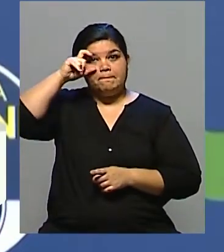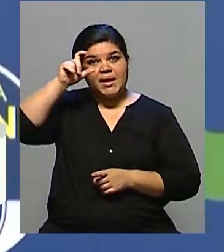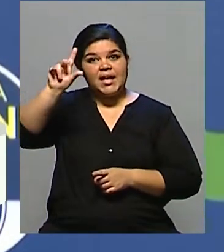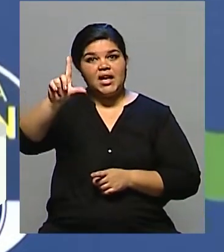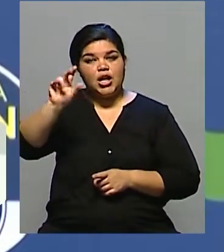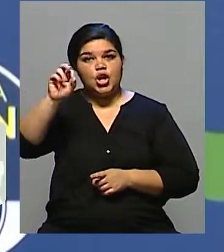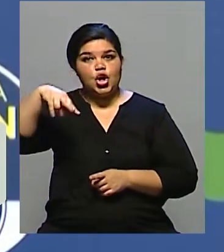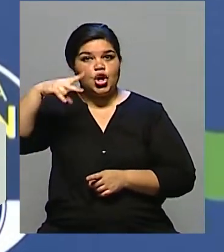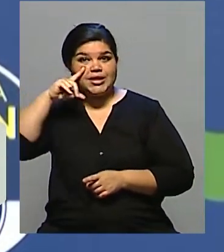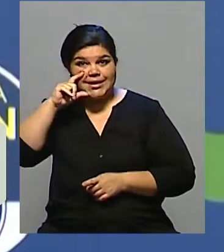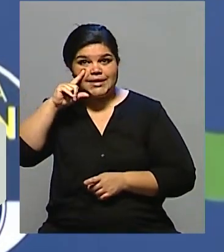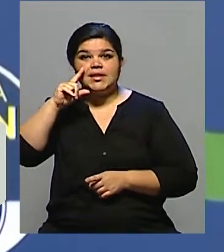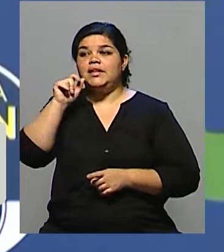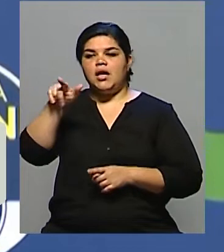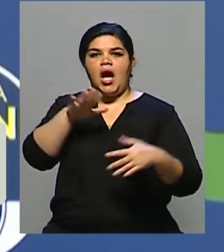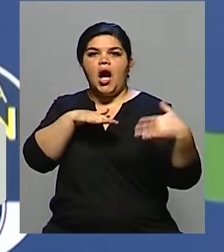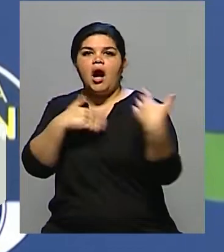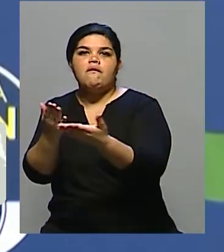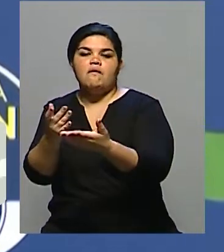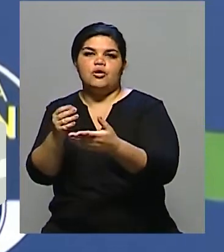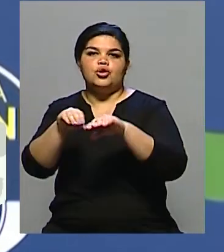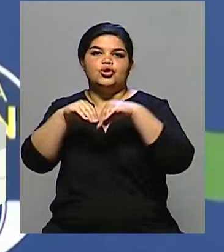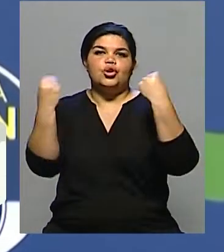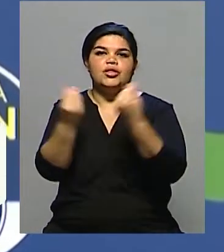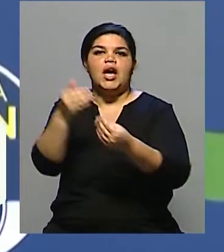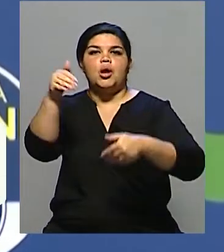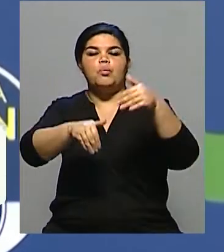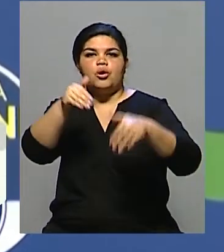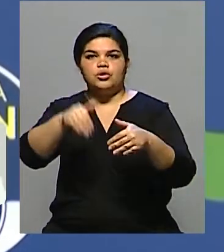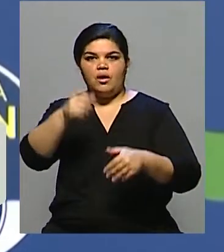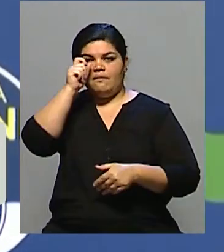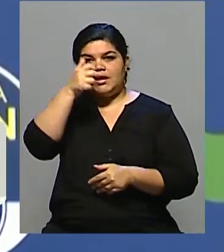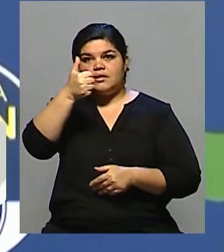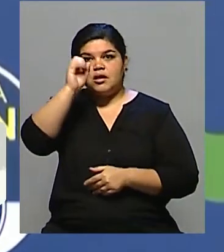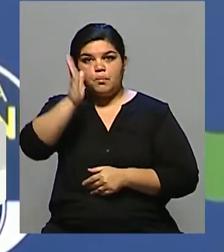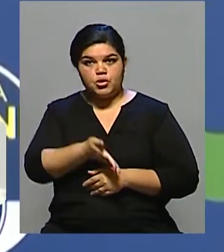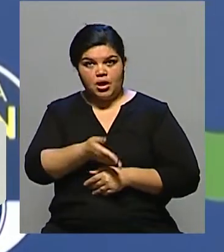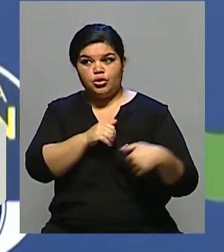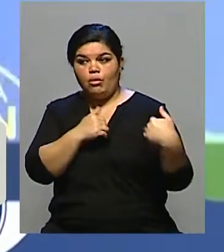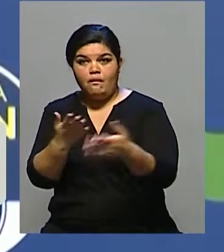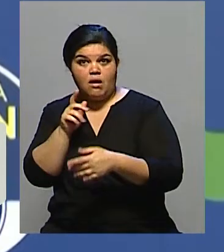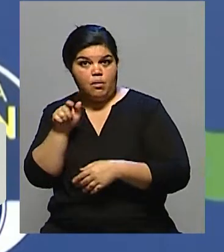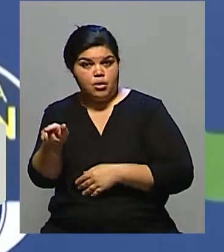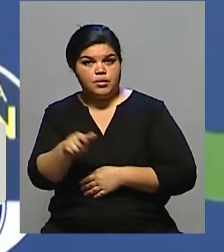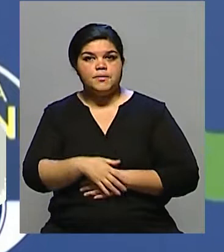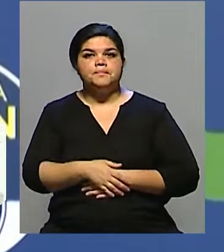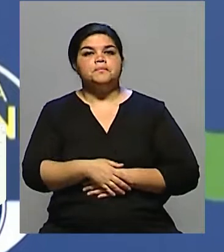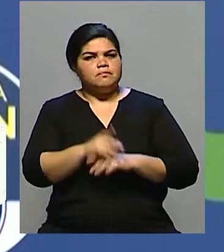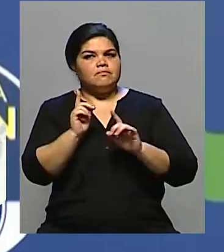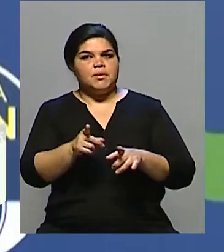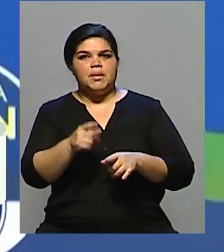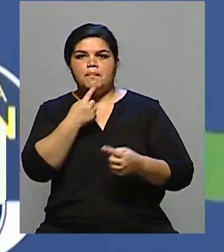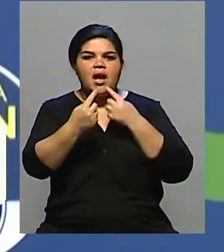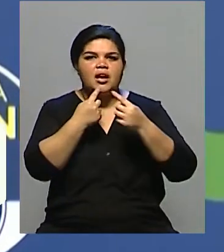el 26% de los votos. Y prácticamente las encuestas que se hicieron también en esos